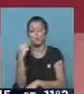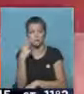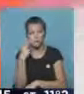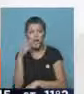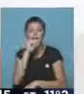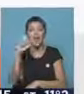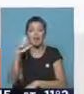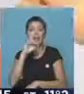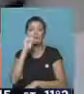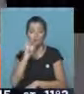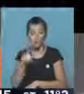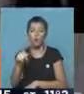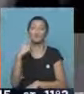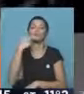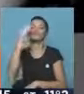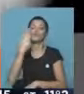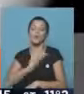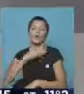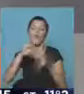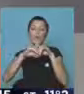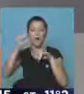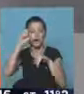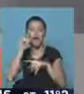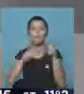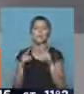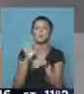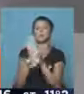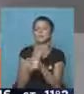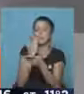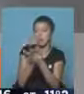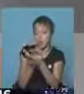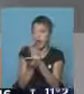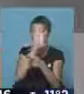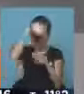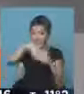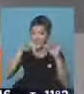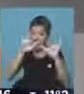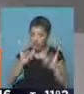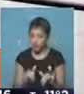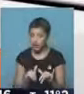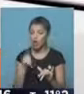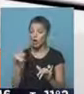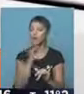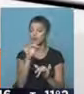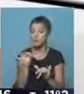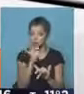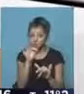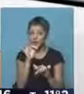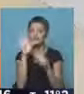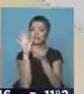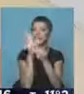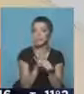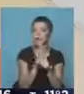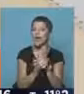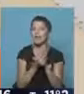ransomware, es decir, un software que pide un rescate. Al infectar un equipo, el ransomware encripta y bloquea el acceso